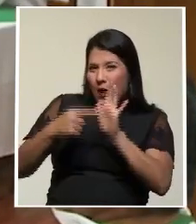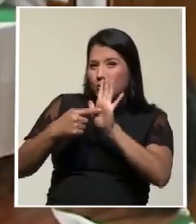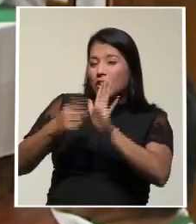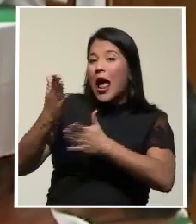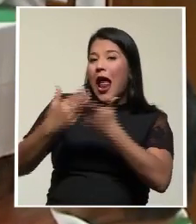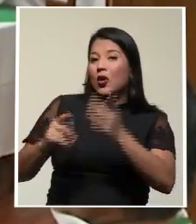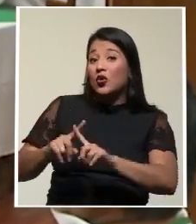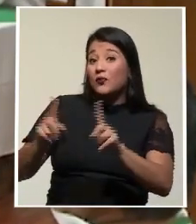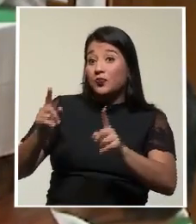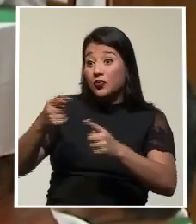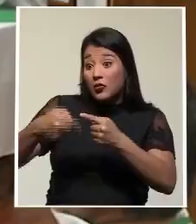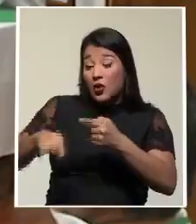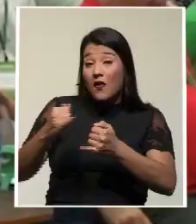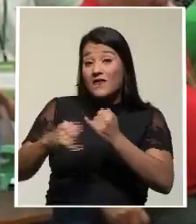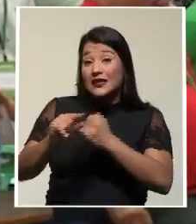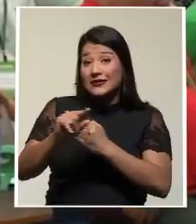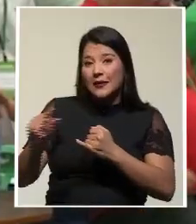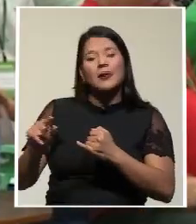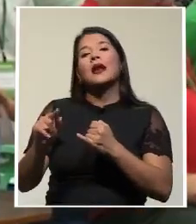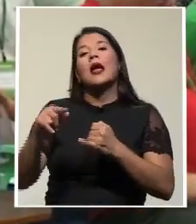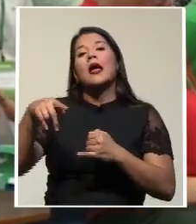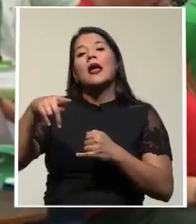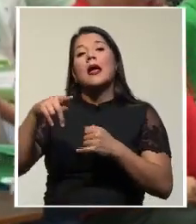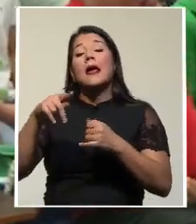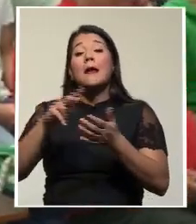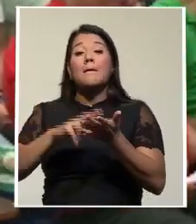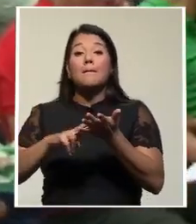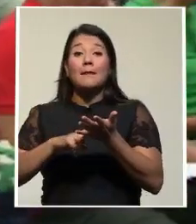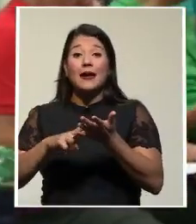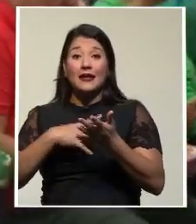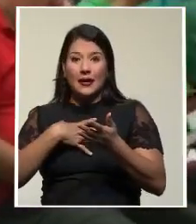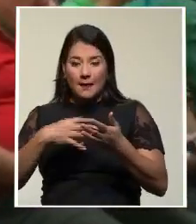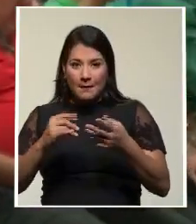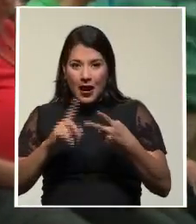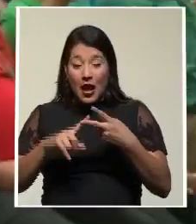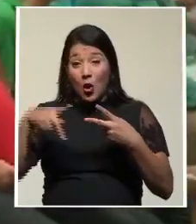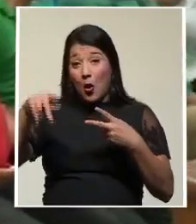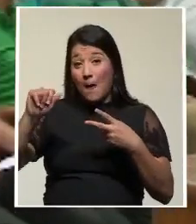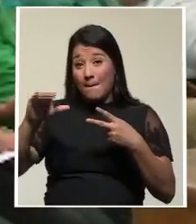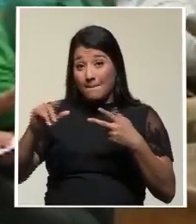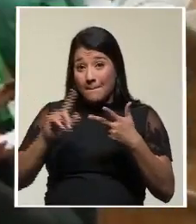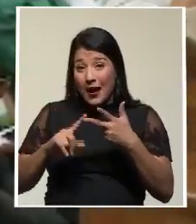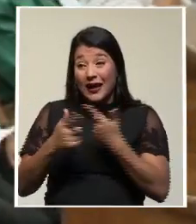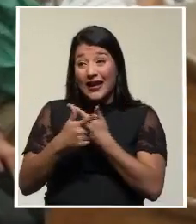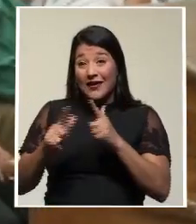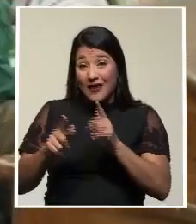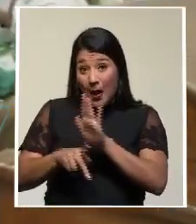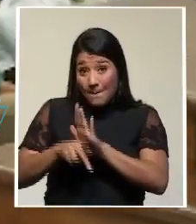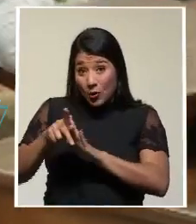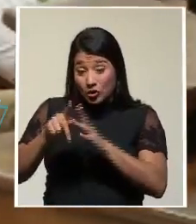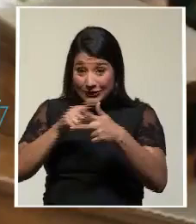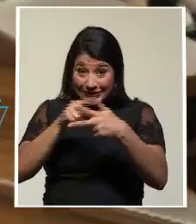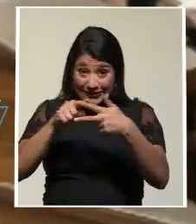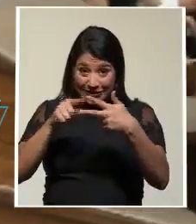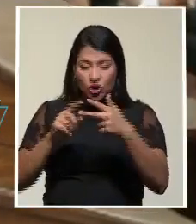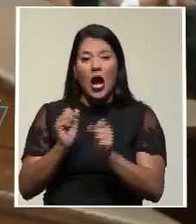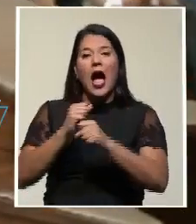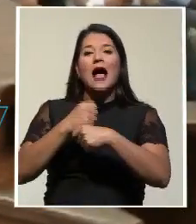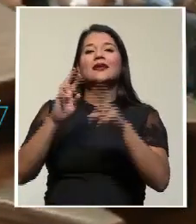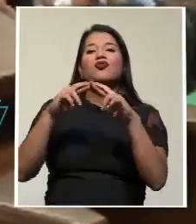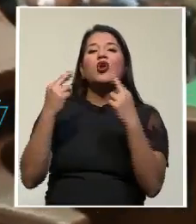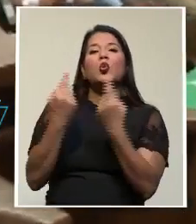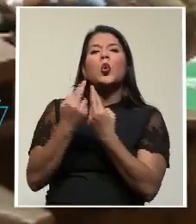próximo, agrupaciones como Liberación Nacional, Acción Ciudadana, Liberal Progresista tendrán sus asambleas para definir las papeletas a